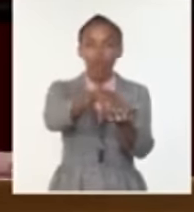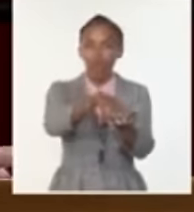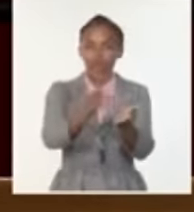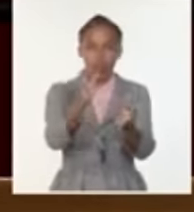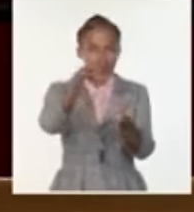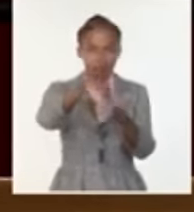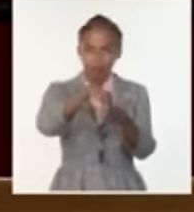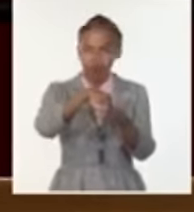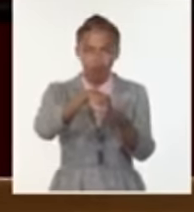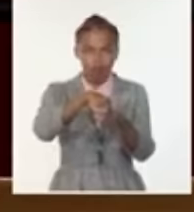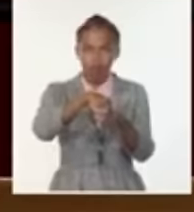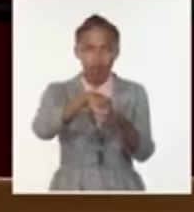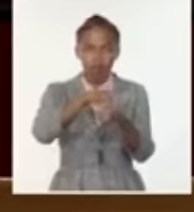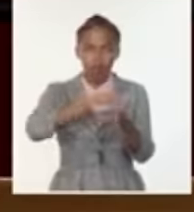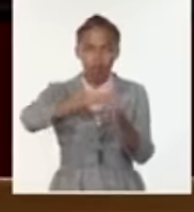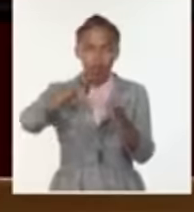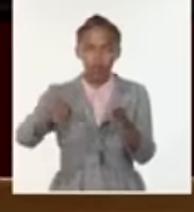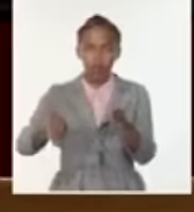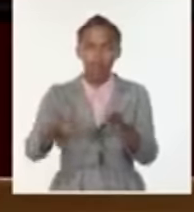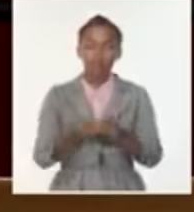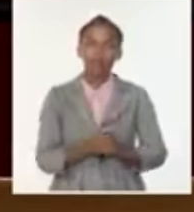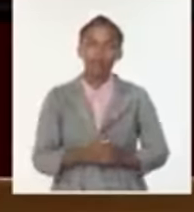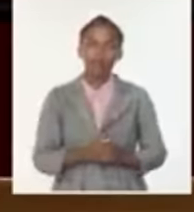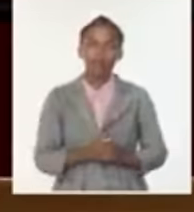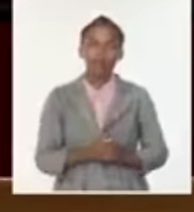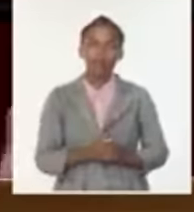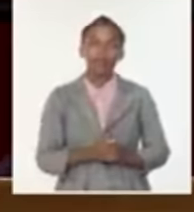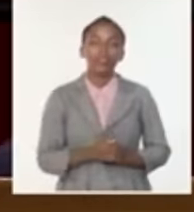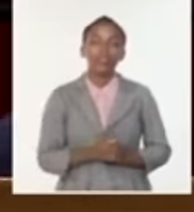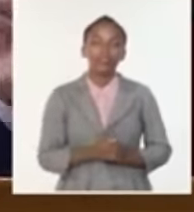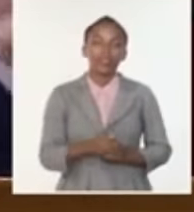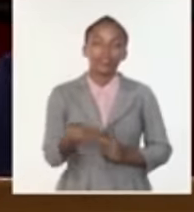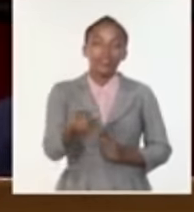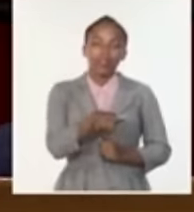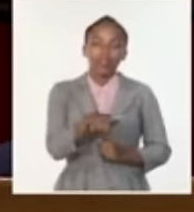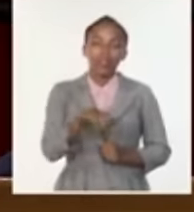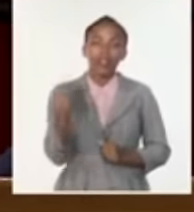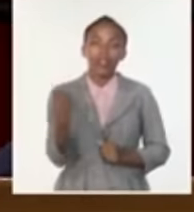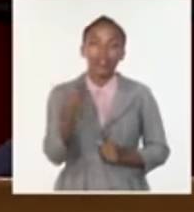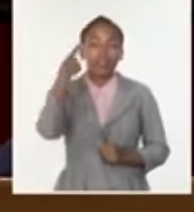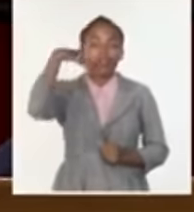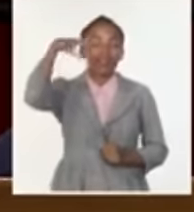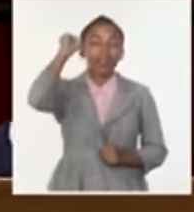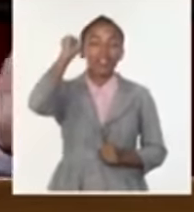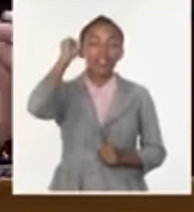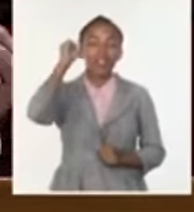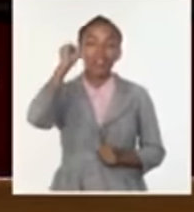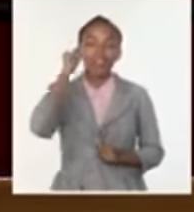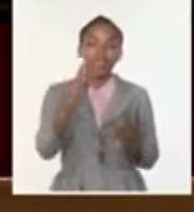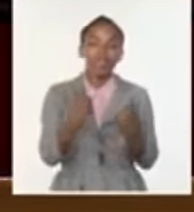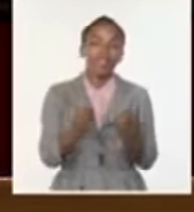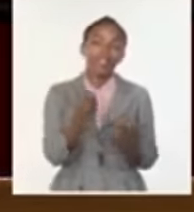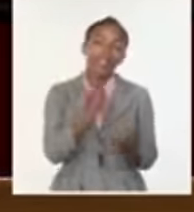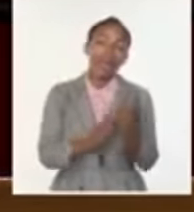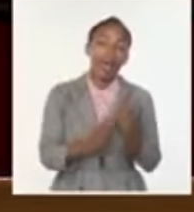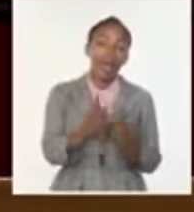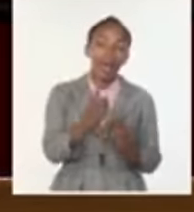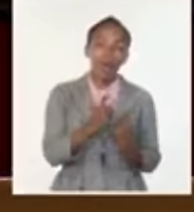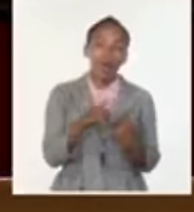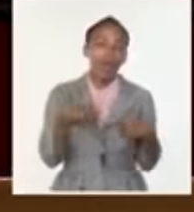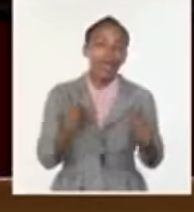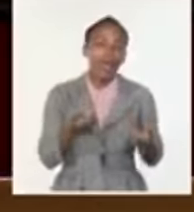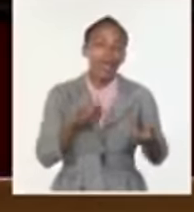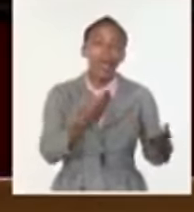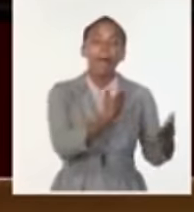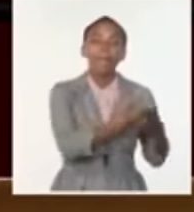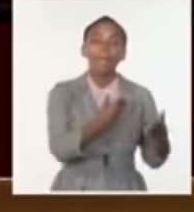hay que ponerlo en correspondencia. Pero también nos dimos cuenta que nos quedaba un vacío, y son algunas empresas